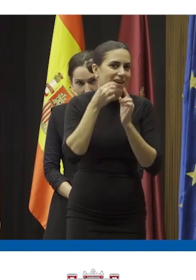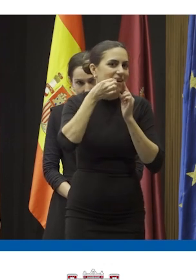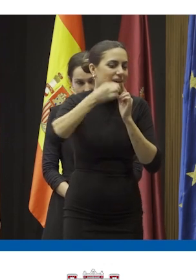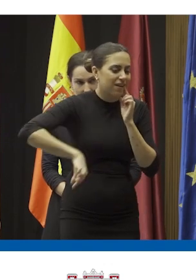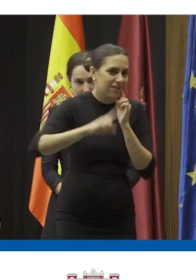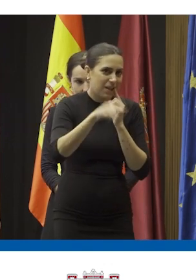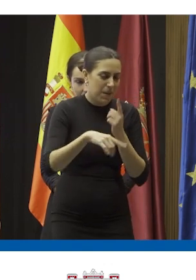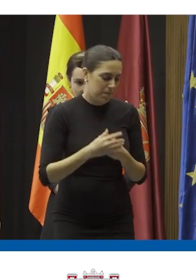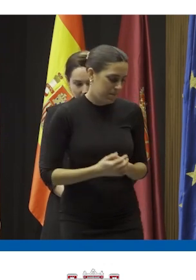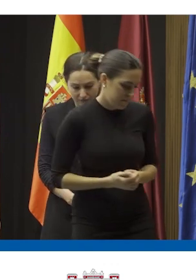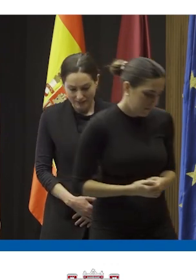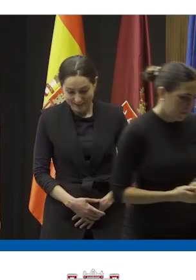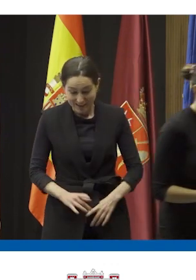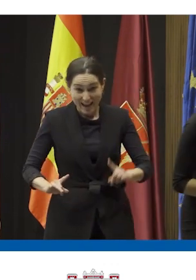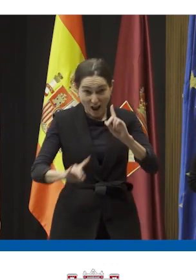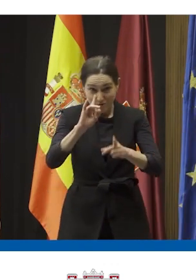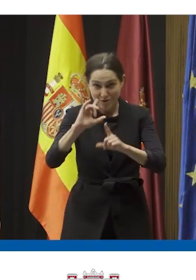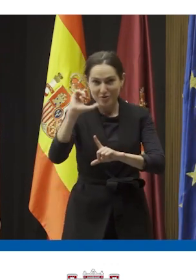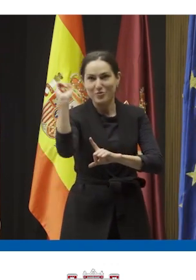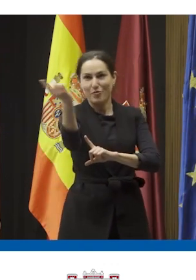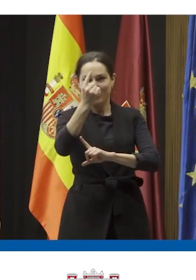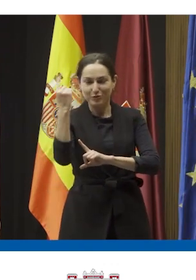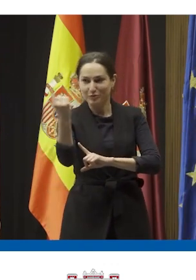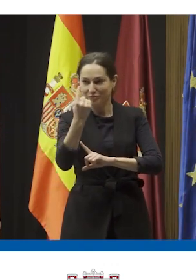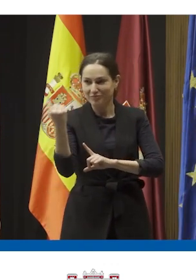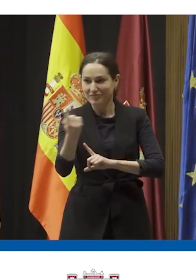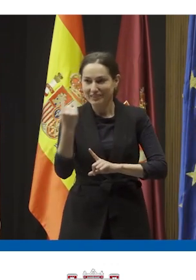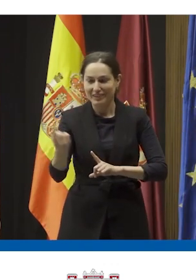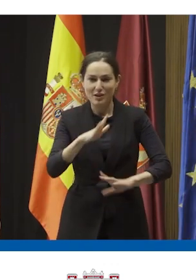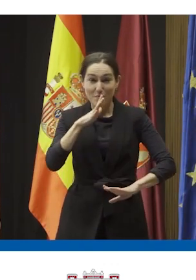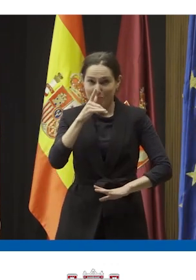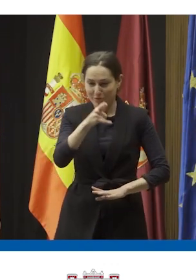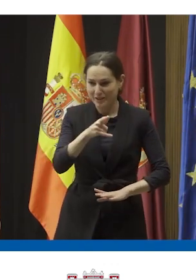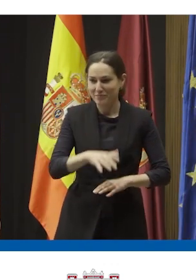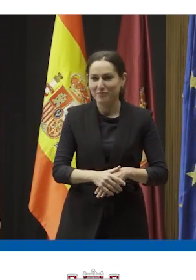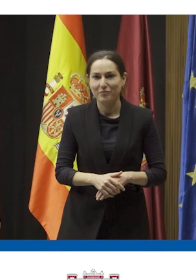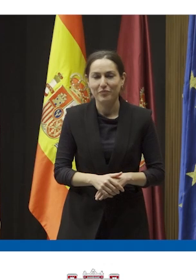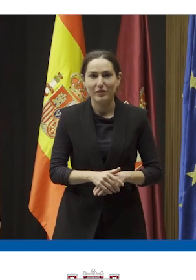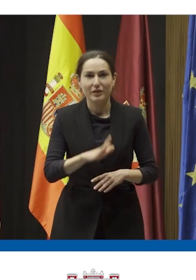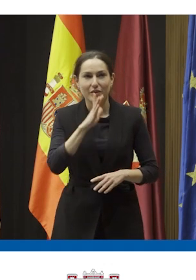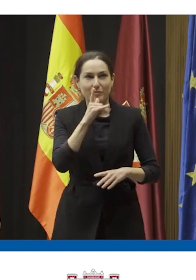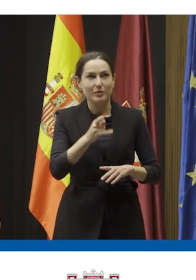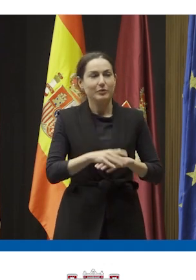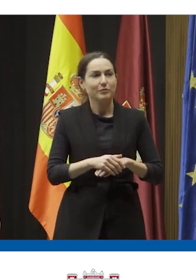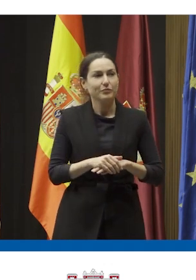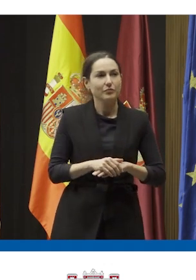era giratoria, ¿recuerdan? Que giraba de alguna forma. Bueno, pues esto es la creación de las escuelas de